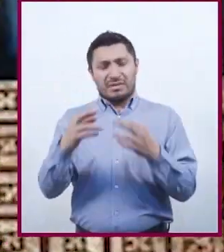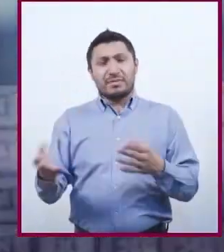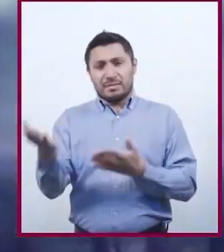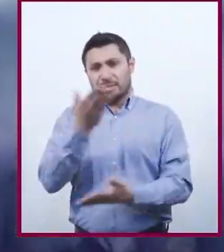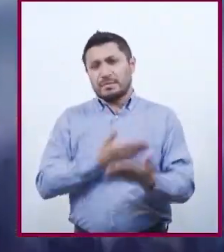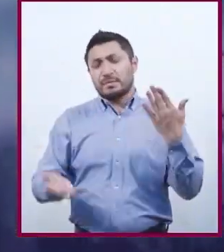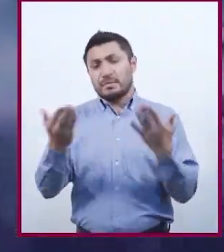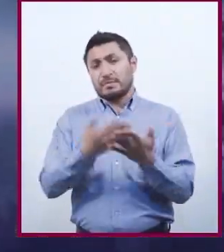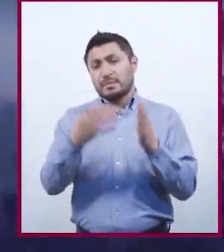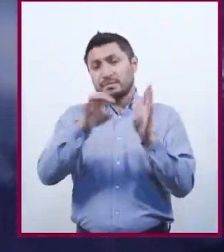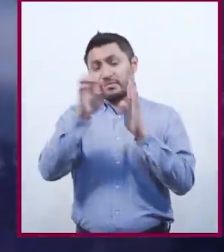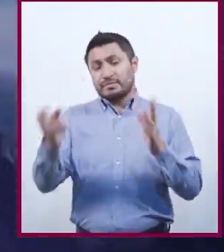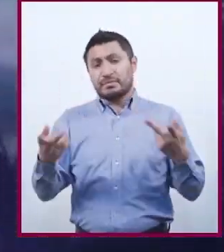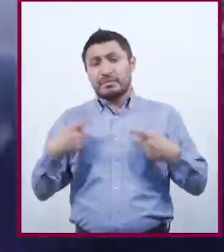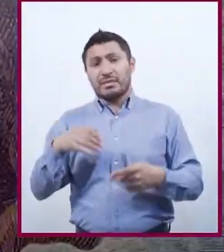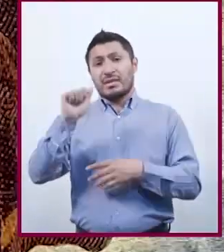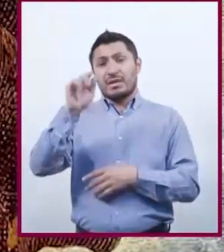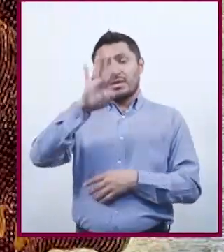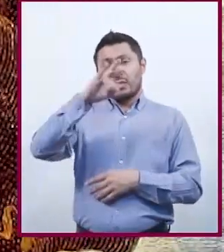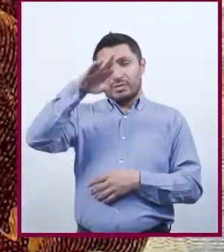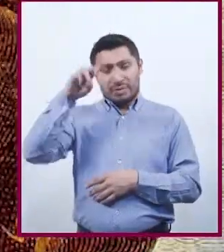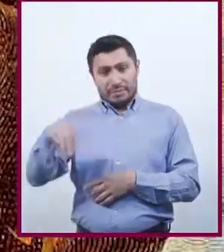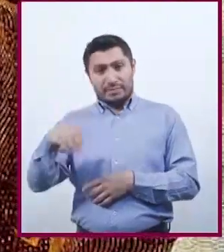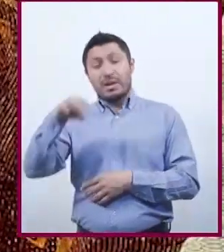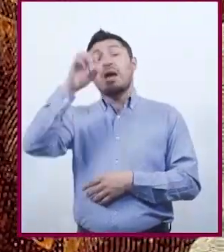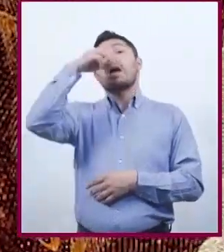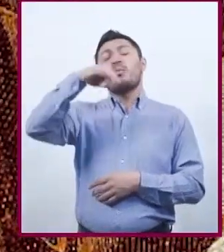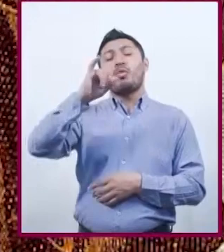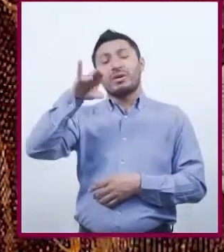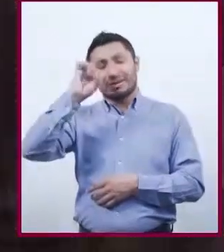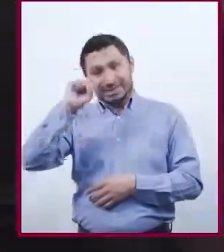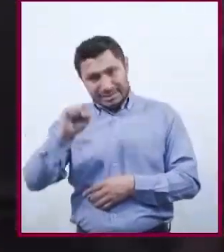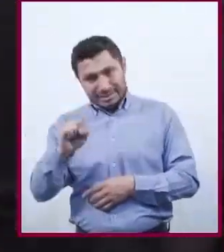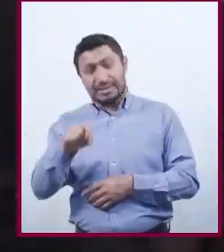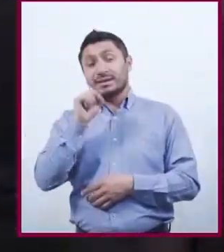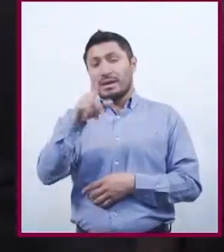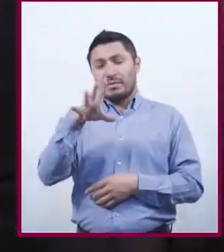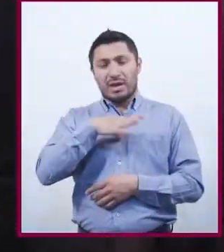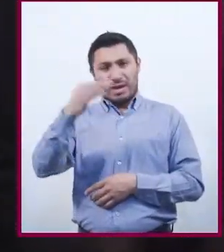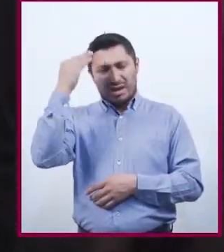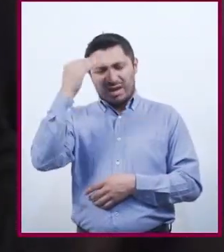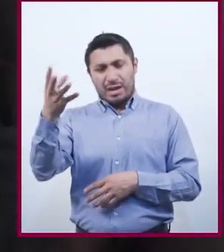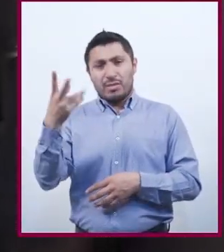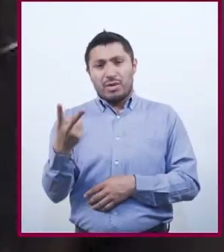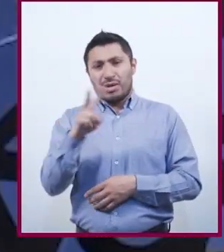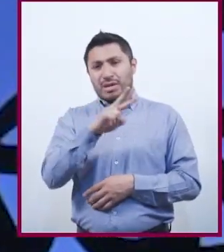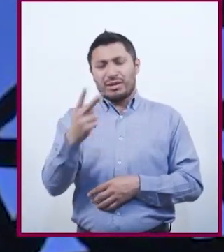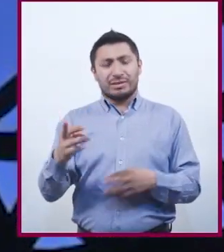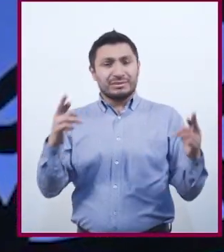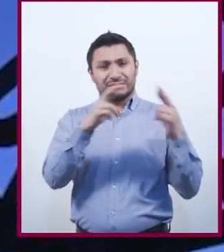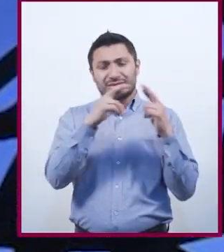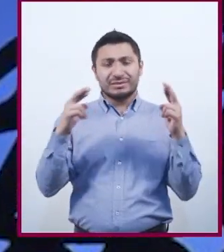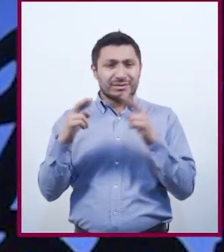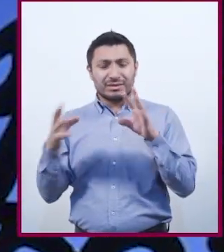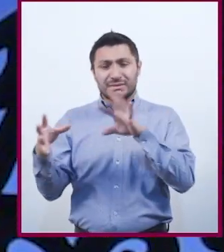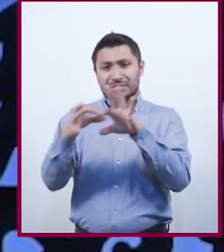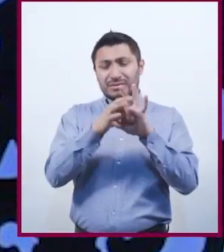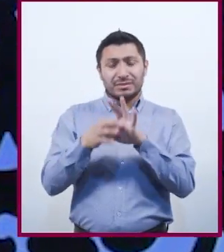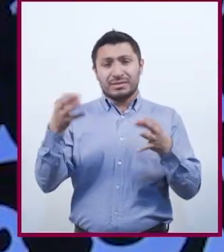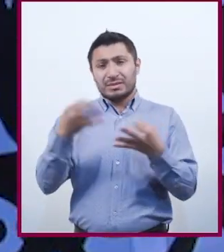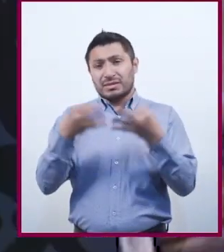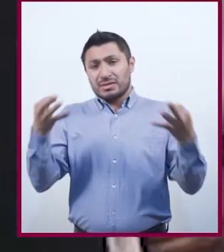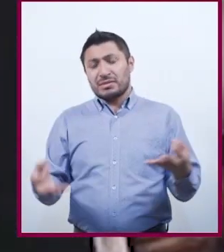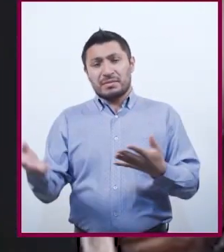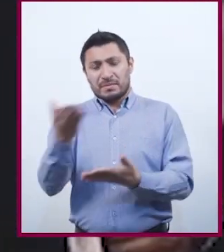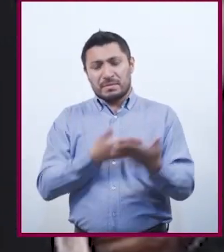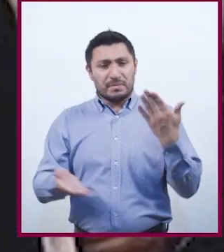judía. Comparten, por ejemplo, profetas como Abraham y Moisés. Incluso hubo un tiempo en que ambas cosmogonías